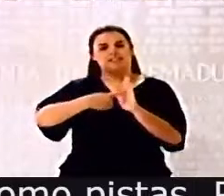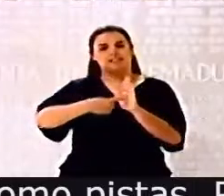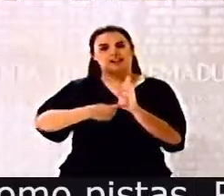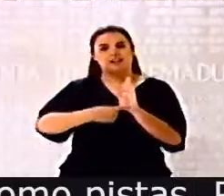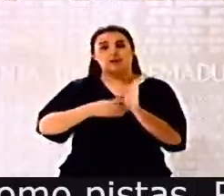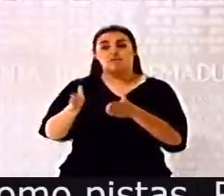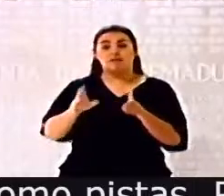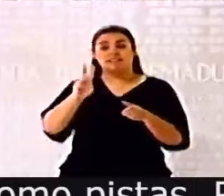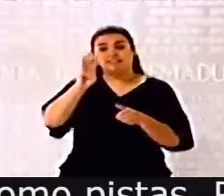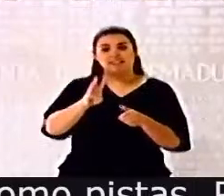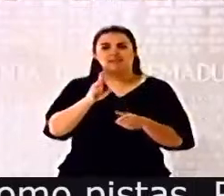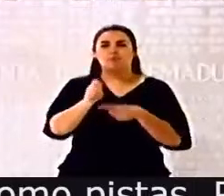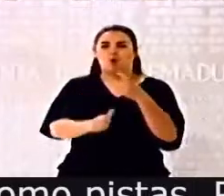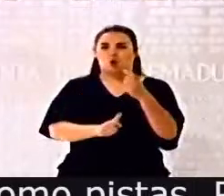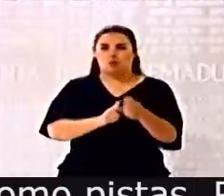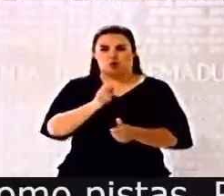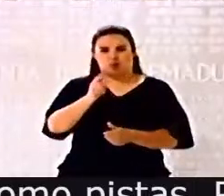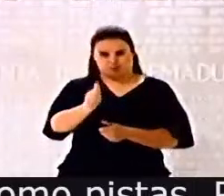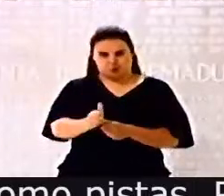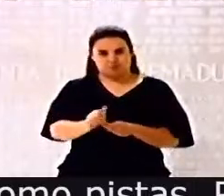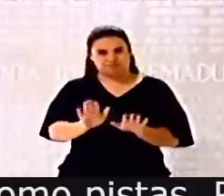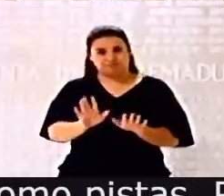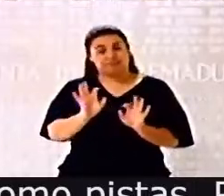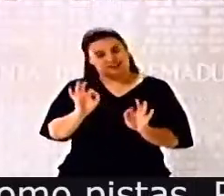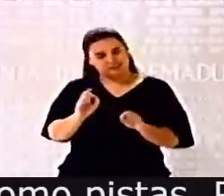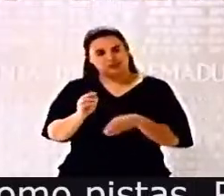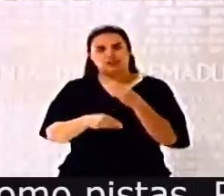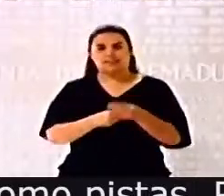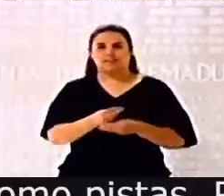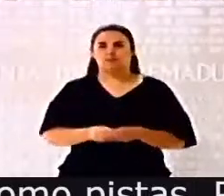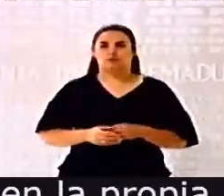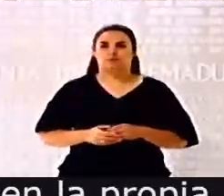propia fase 3. Eso es lo que ocurrirá.